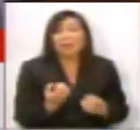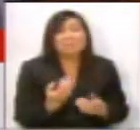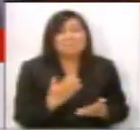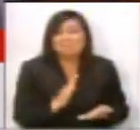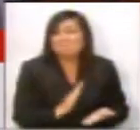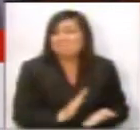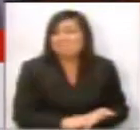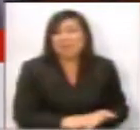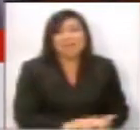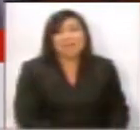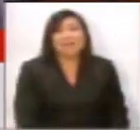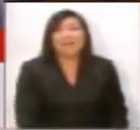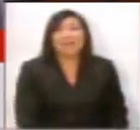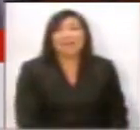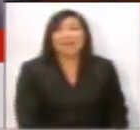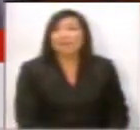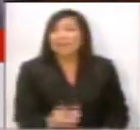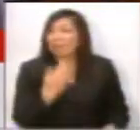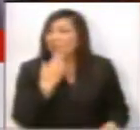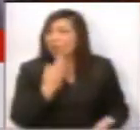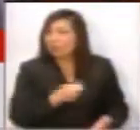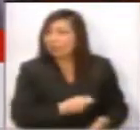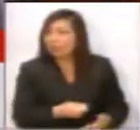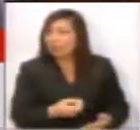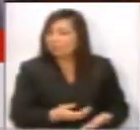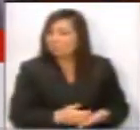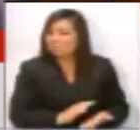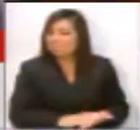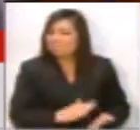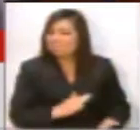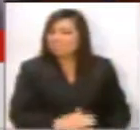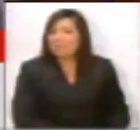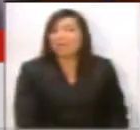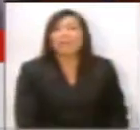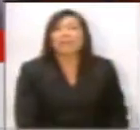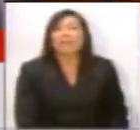salvaje que hace una mala distribución de la riqueza.